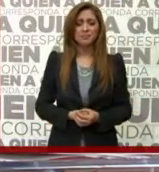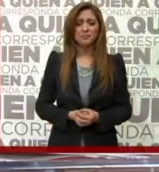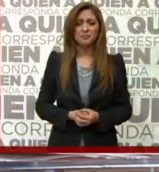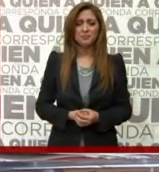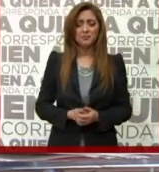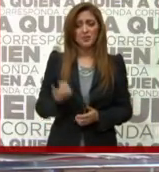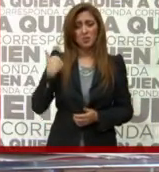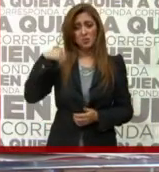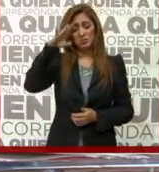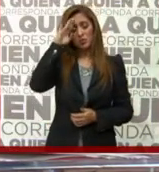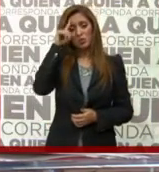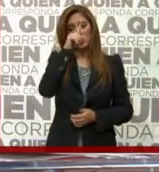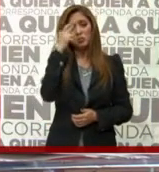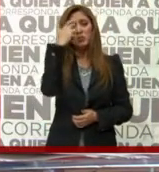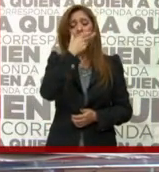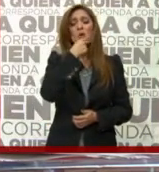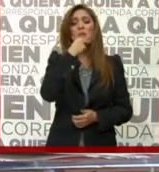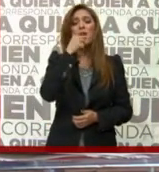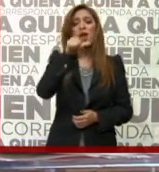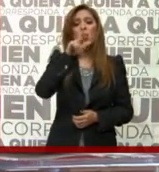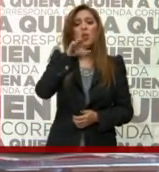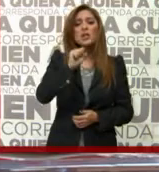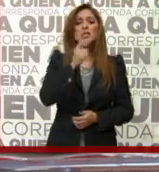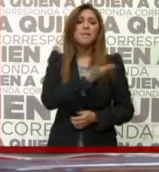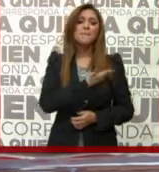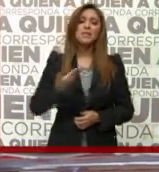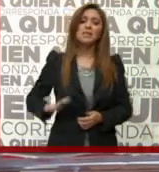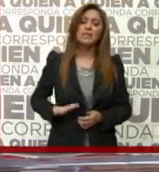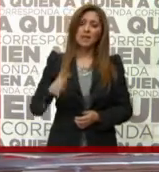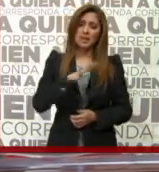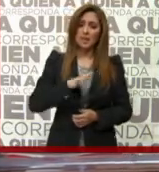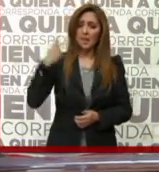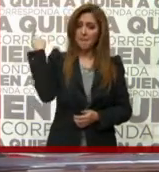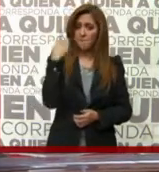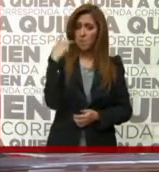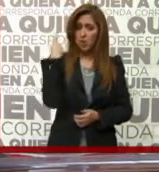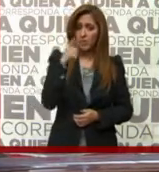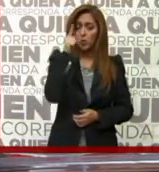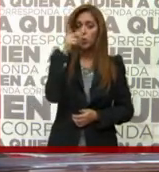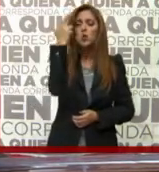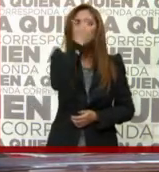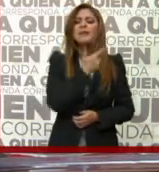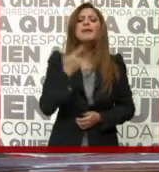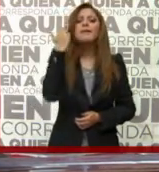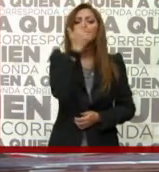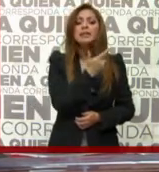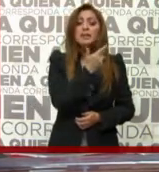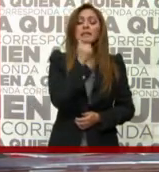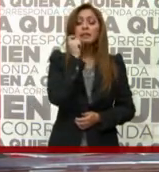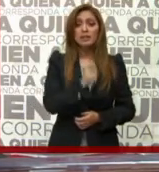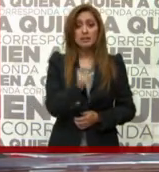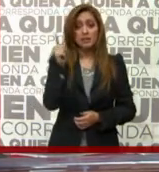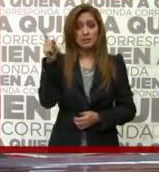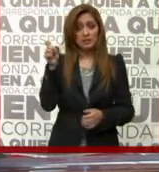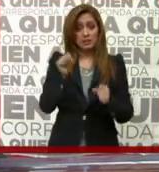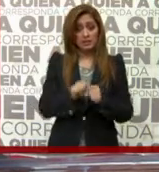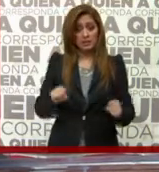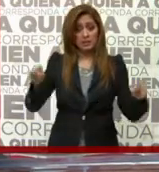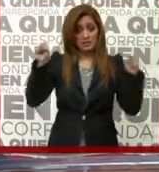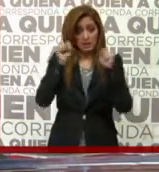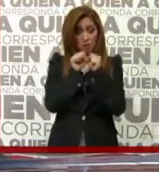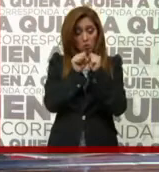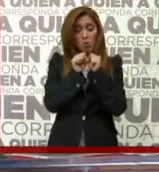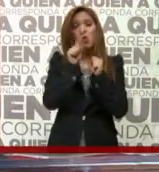Valdría la pena que le echaras un ojo, Luis Banks Cerrato, presidente municipal de Puebla, y revisar este caso en especial. Si la aseguradora tenía tan